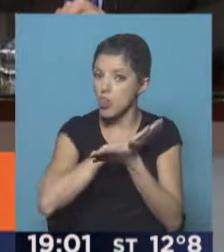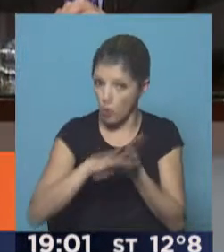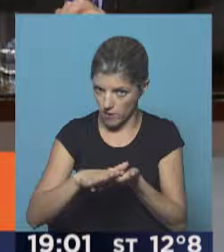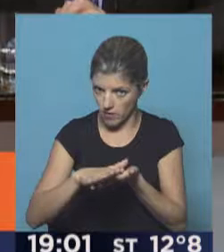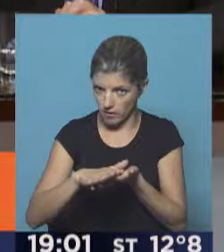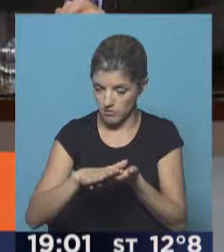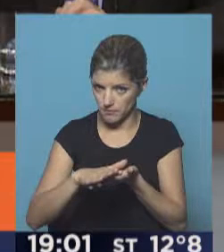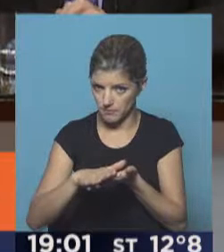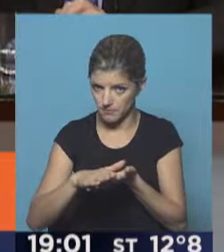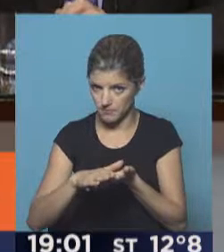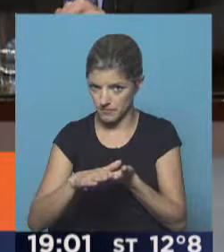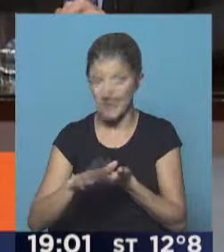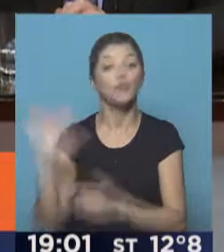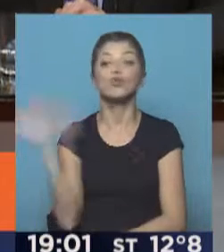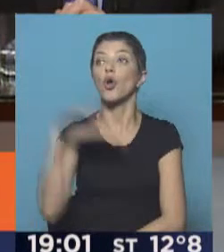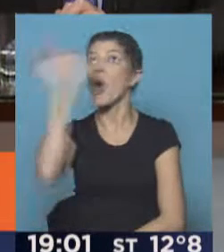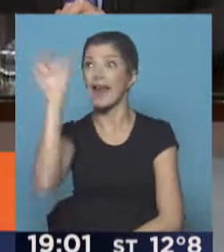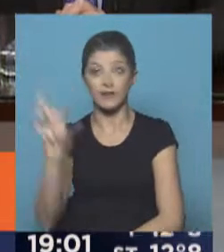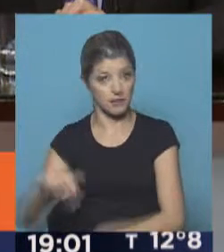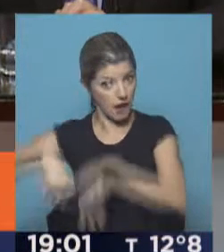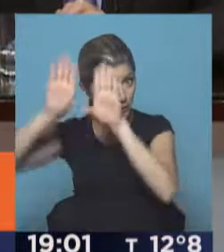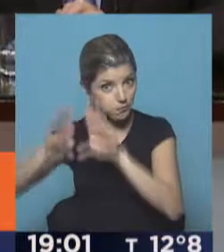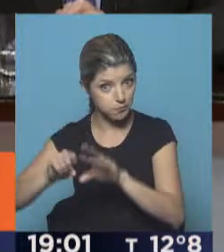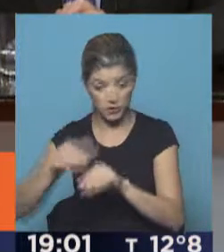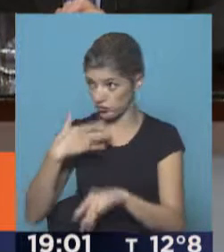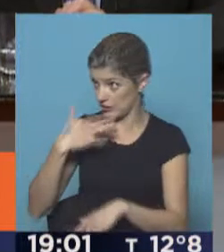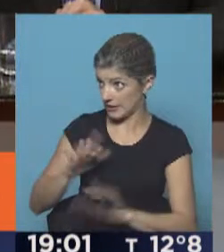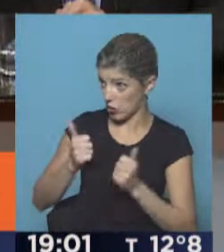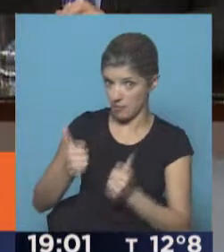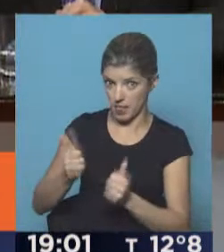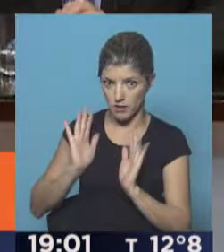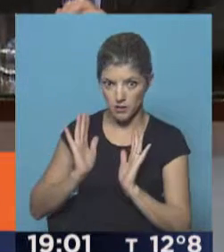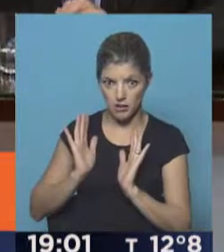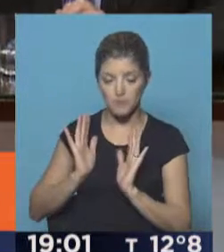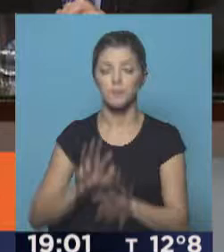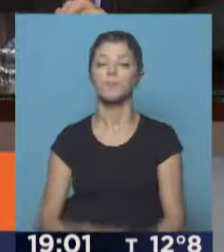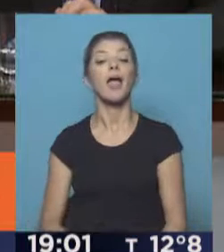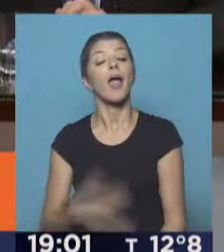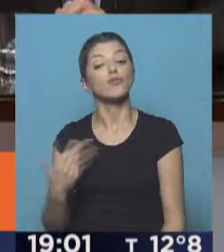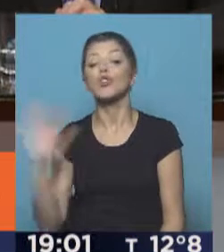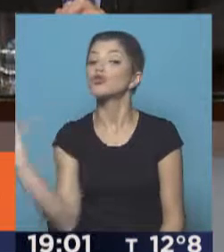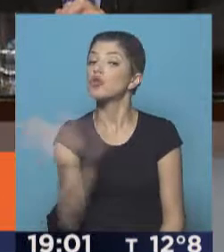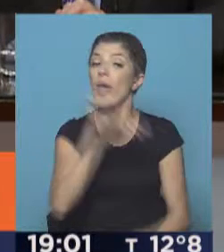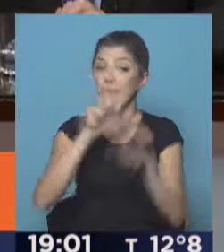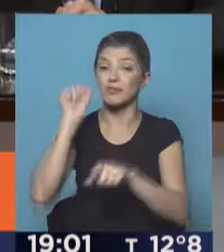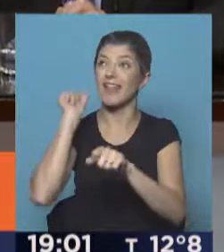facturación. Esto es en todo el país, si yo no tengo mal entendido, con lo cual todos los usuarios de todo el país van a tener que esperar esta